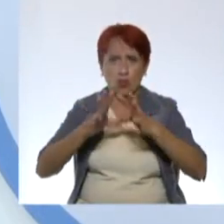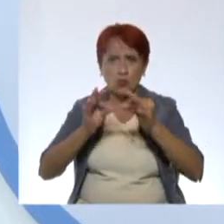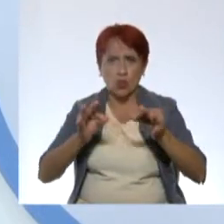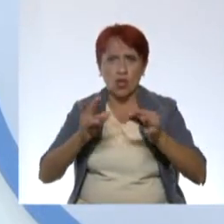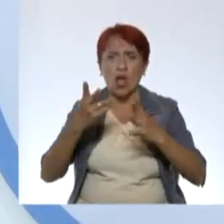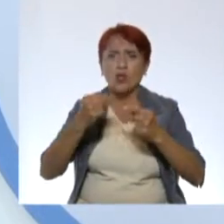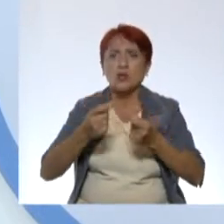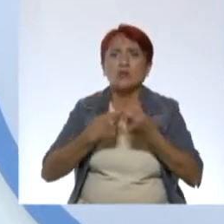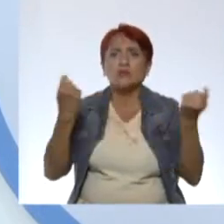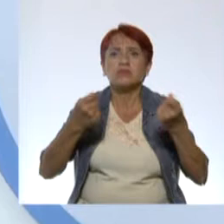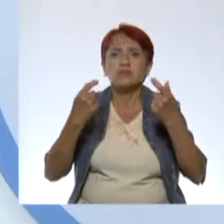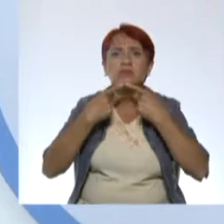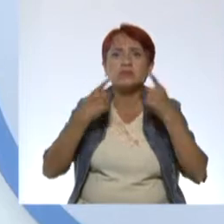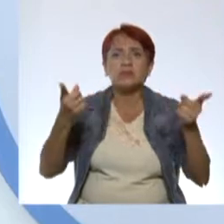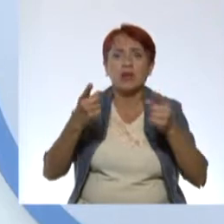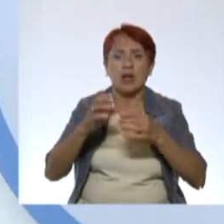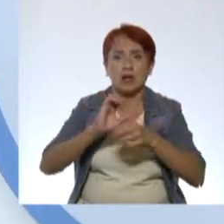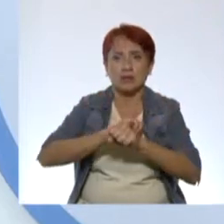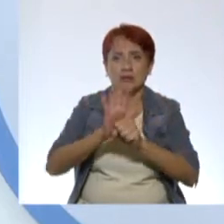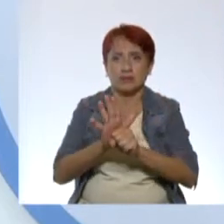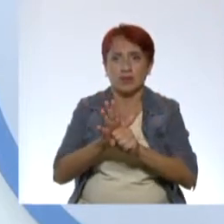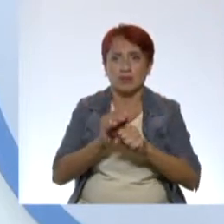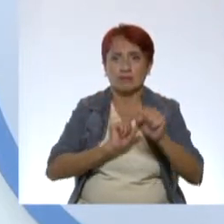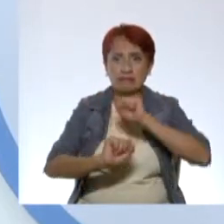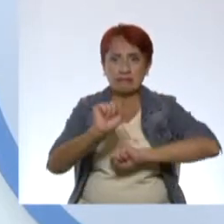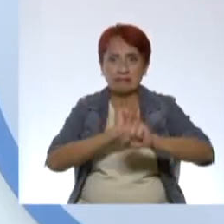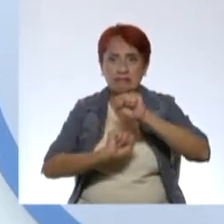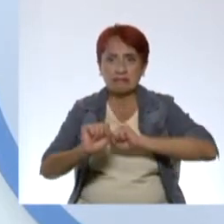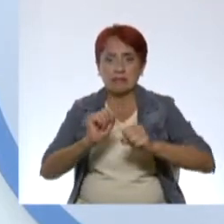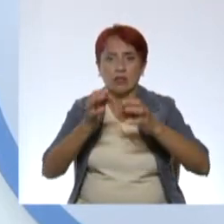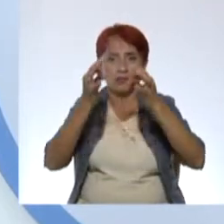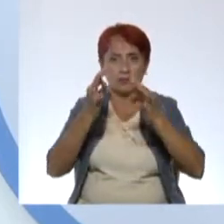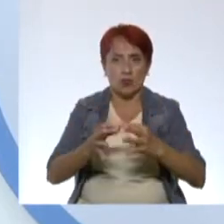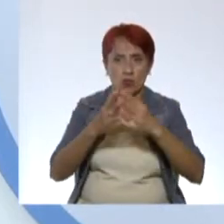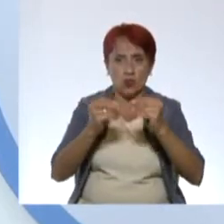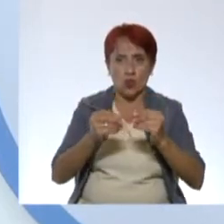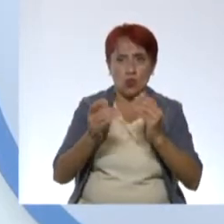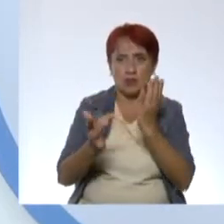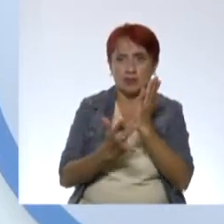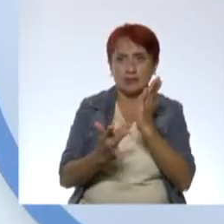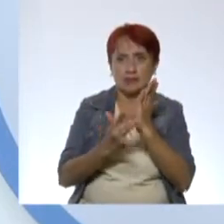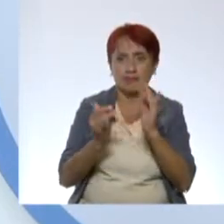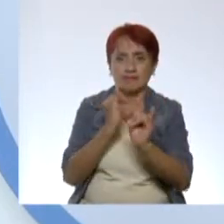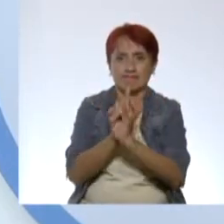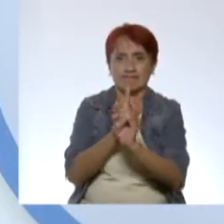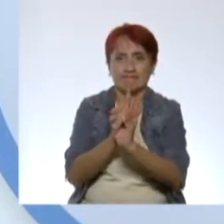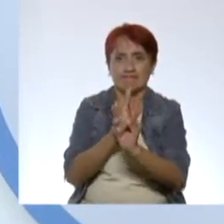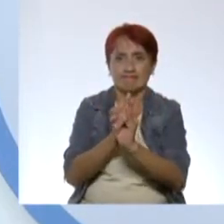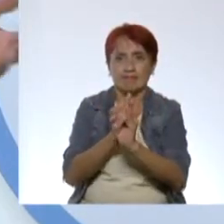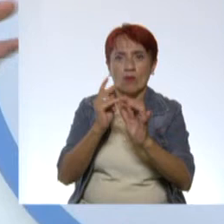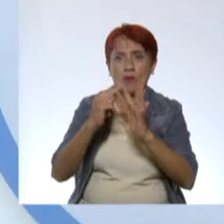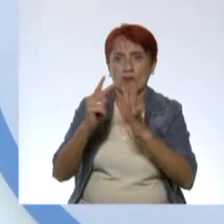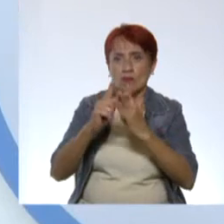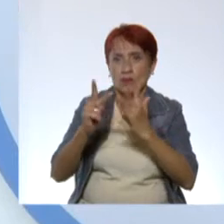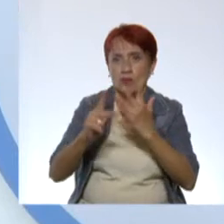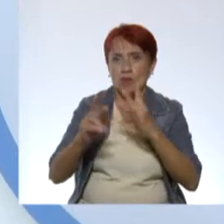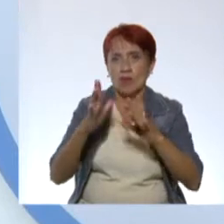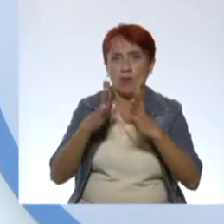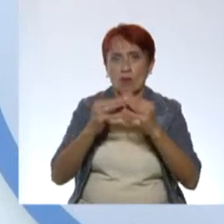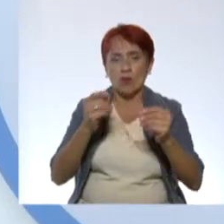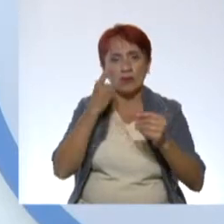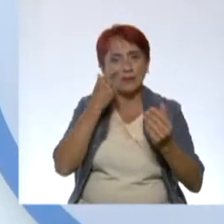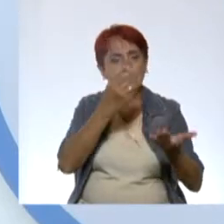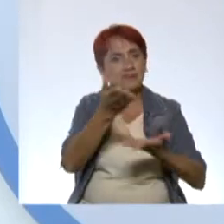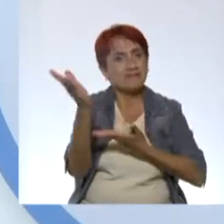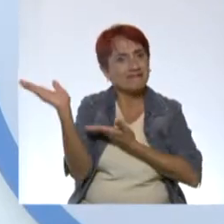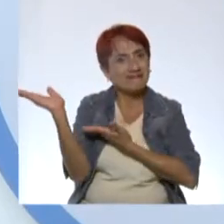la no propagación de la COVID-19. Y también tienen a total disposición las redes sociales de nuestro programa. Por Instagram pueden